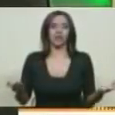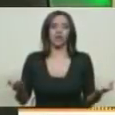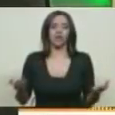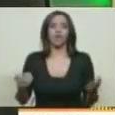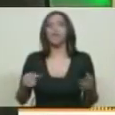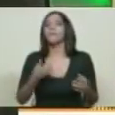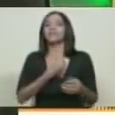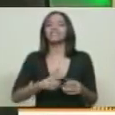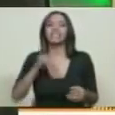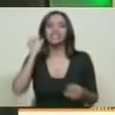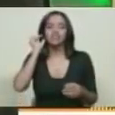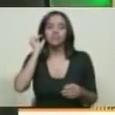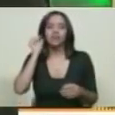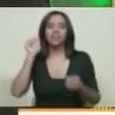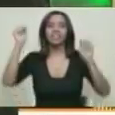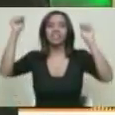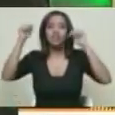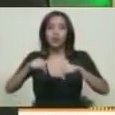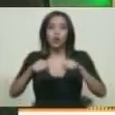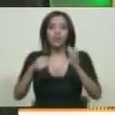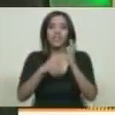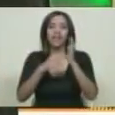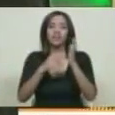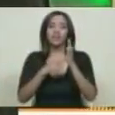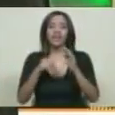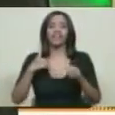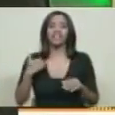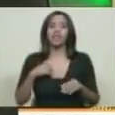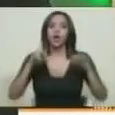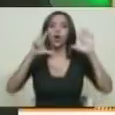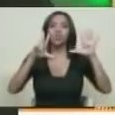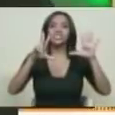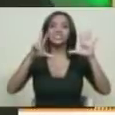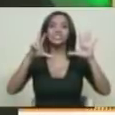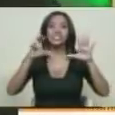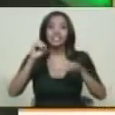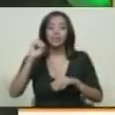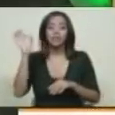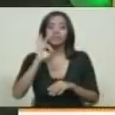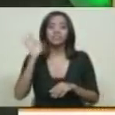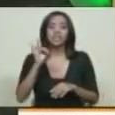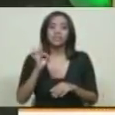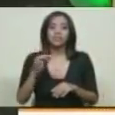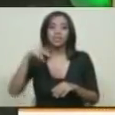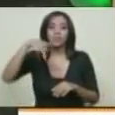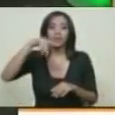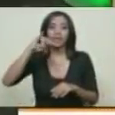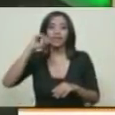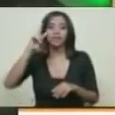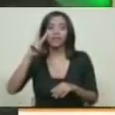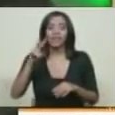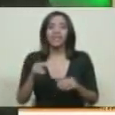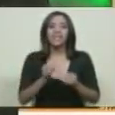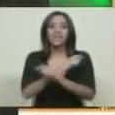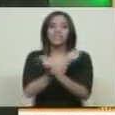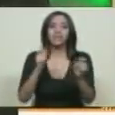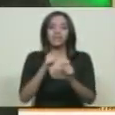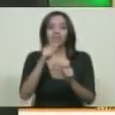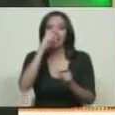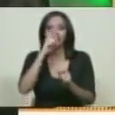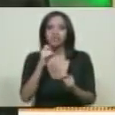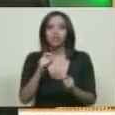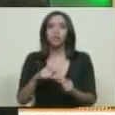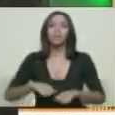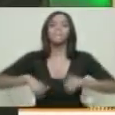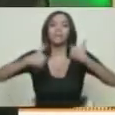deuda argentina, hoy, es del 87% del PIB. Y va a acabar el año con más del 100%.